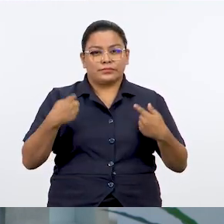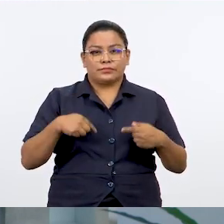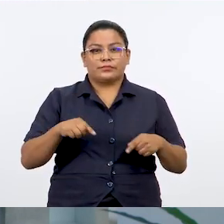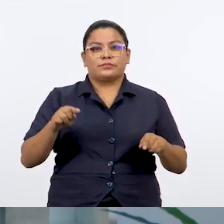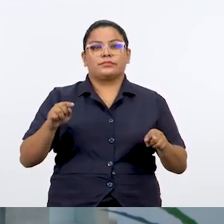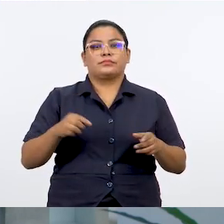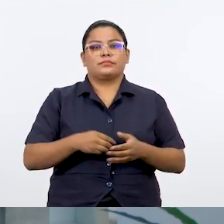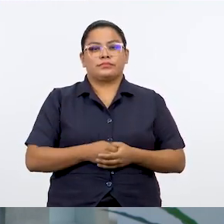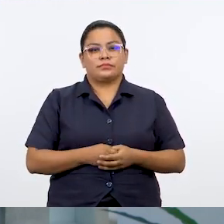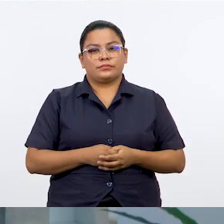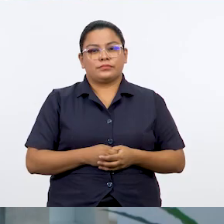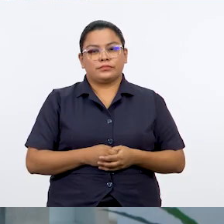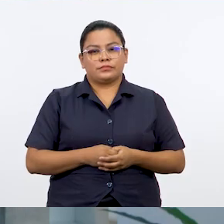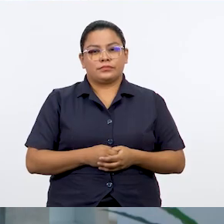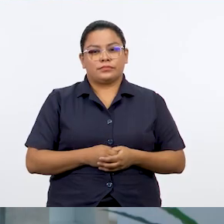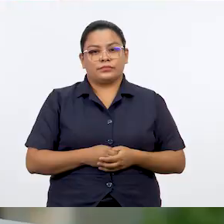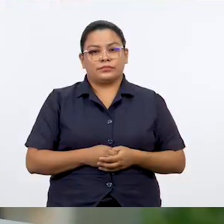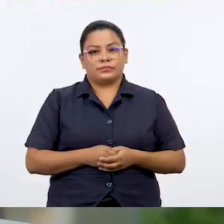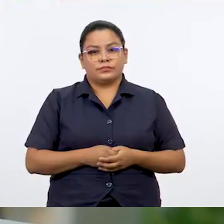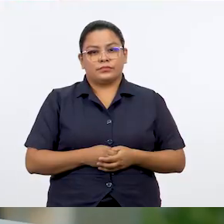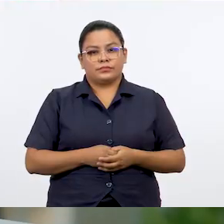vamos a la segunda ronda.